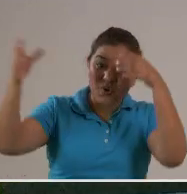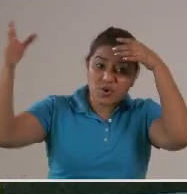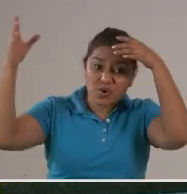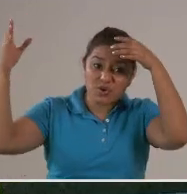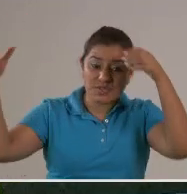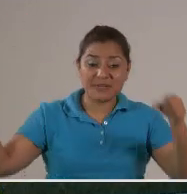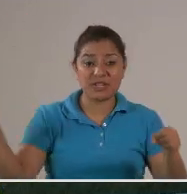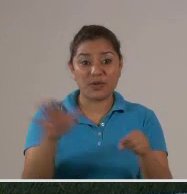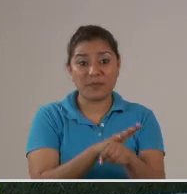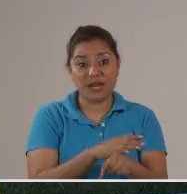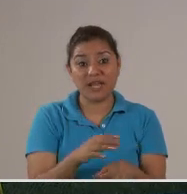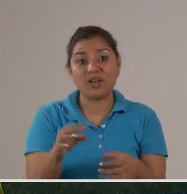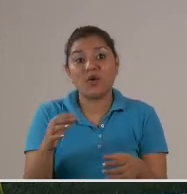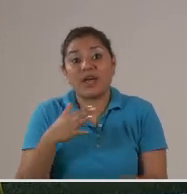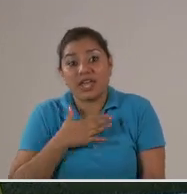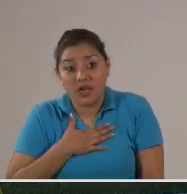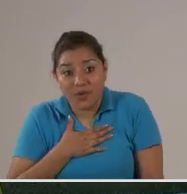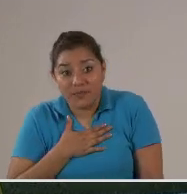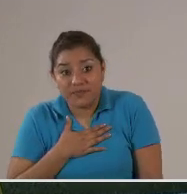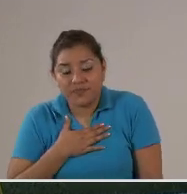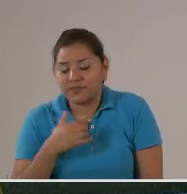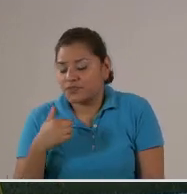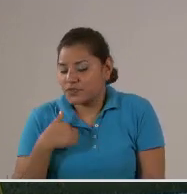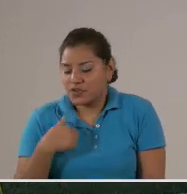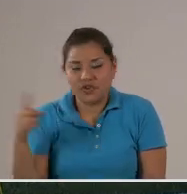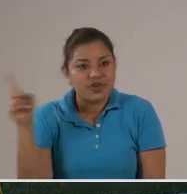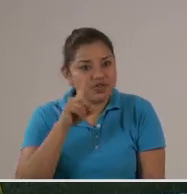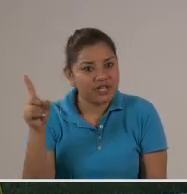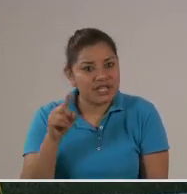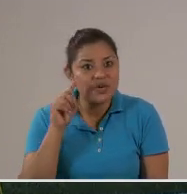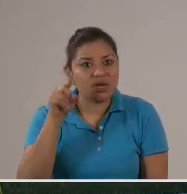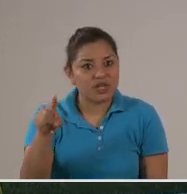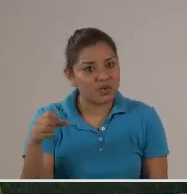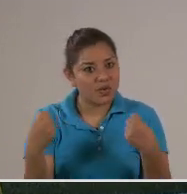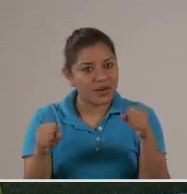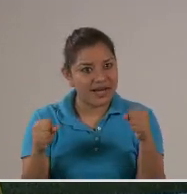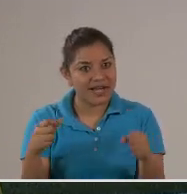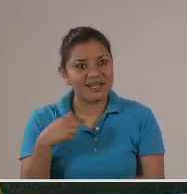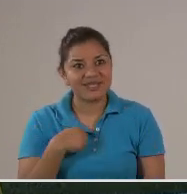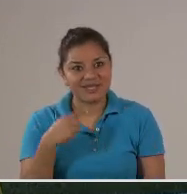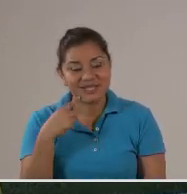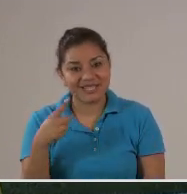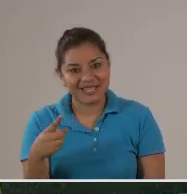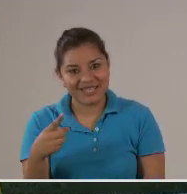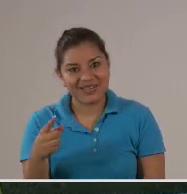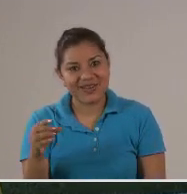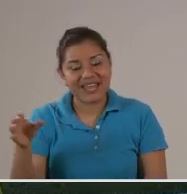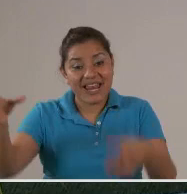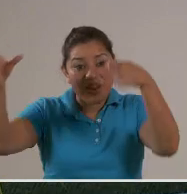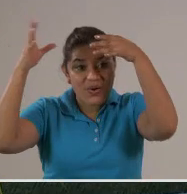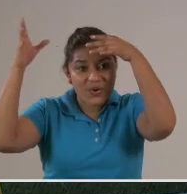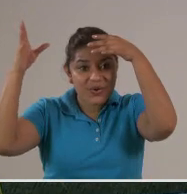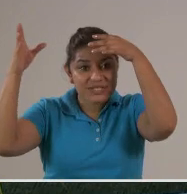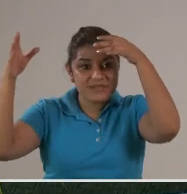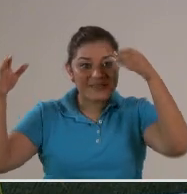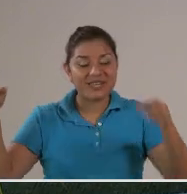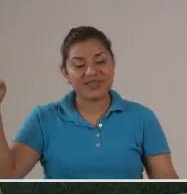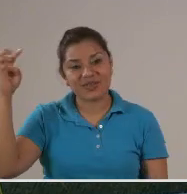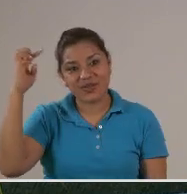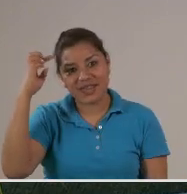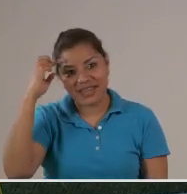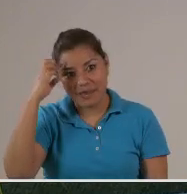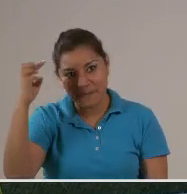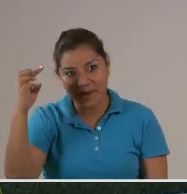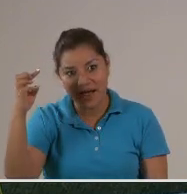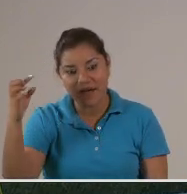y yo no estoy diciendo que lo hagas yo te estoy diciendo que el conocimiento de Pablo había llegado a